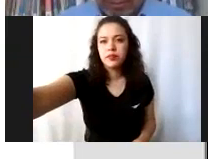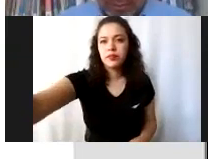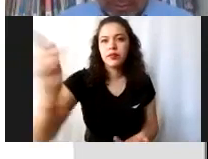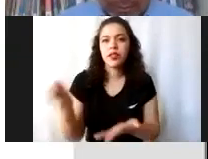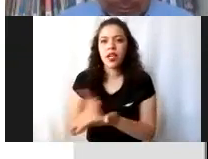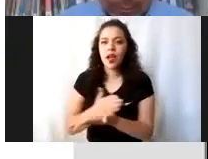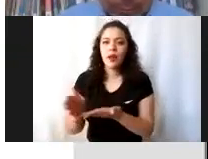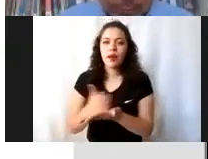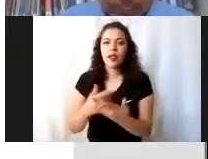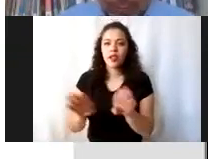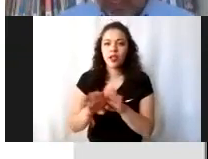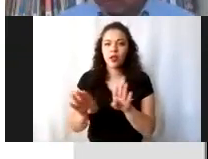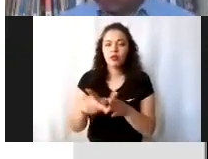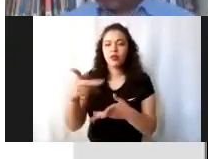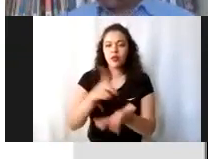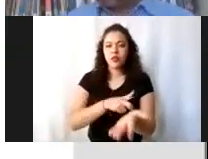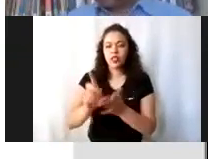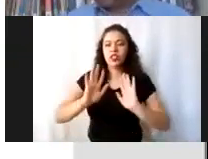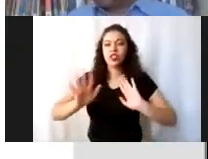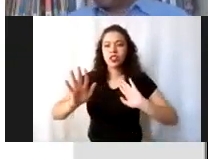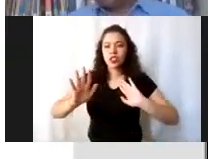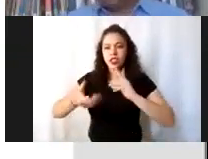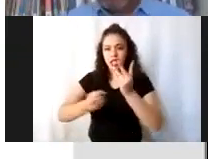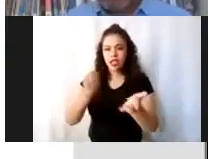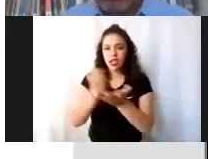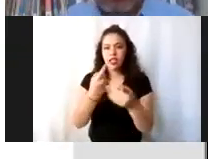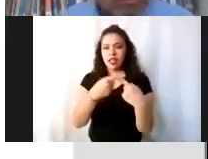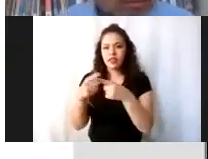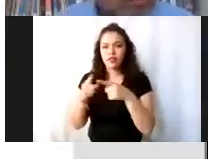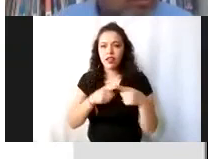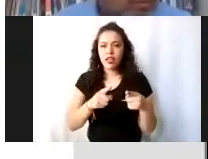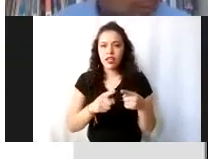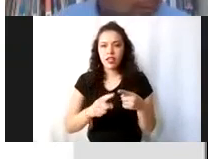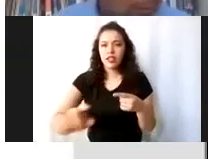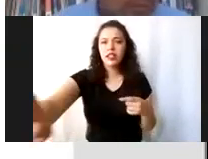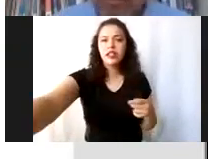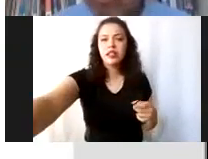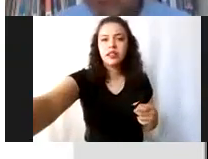como un derecho ya garantizado en diferentes...